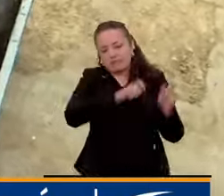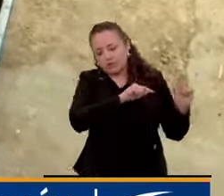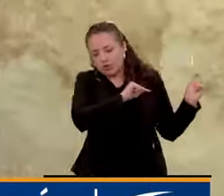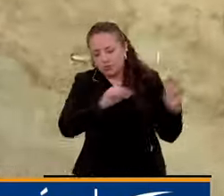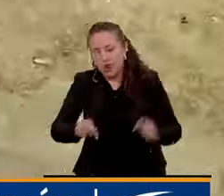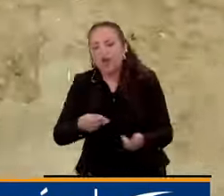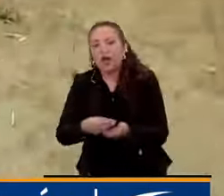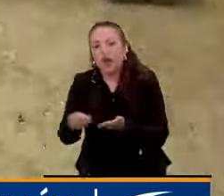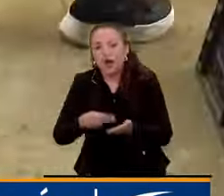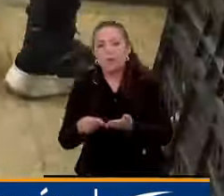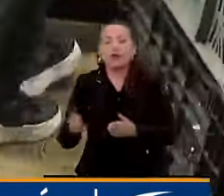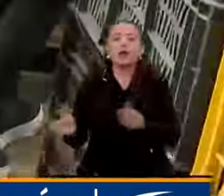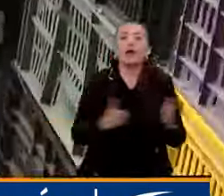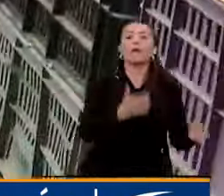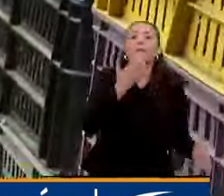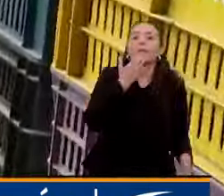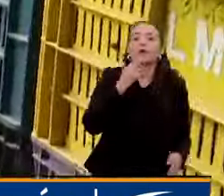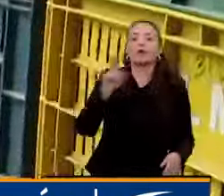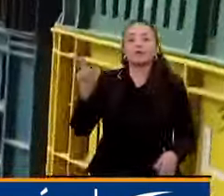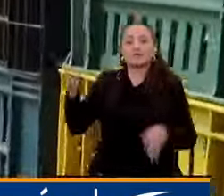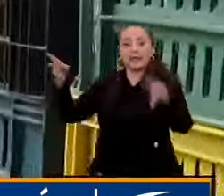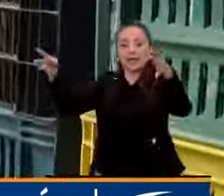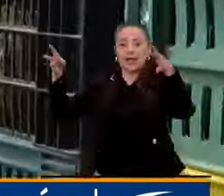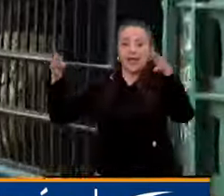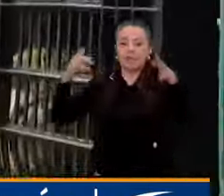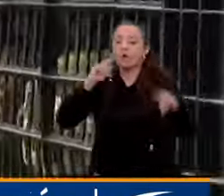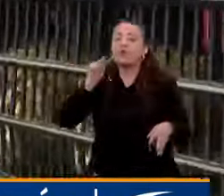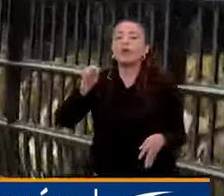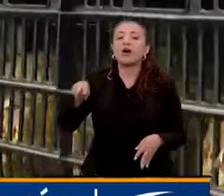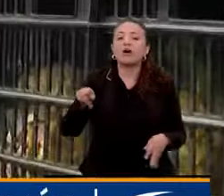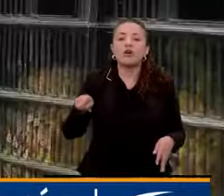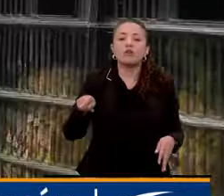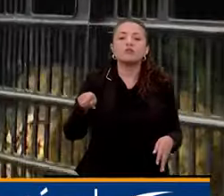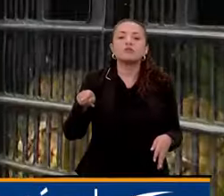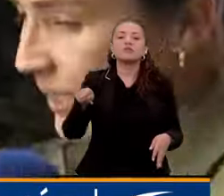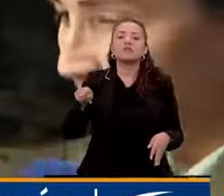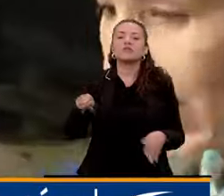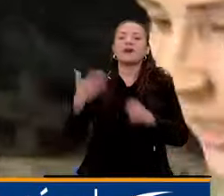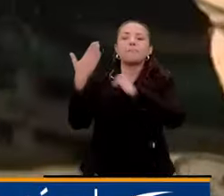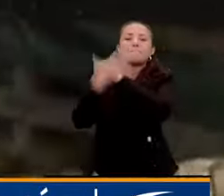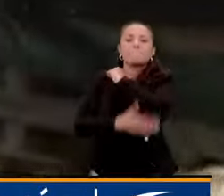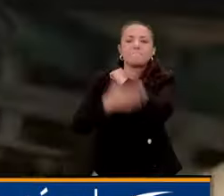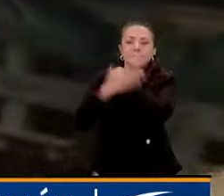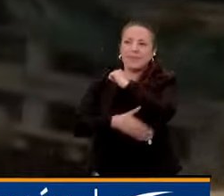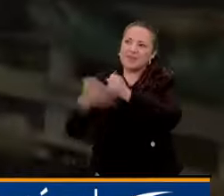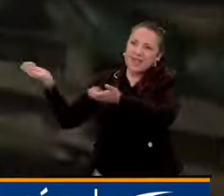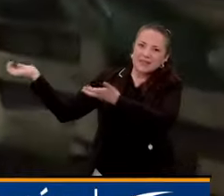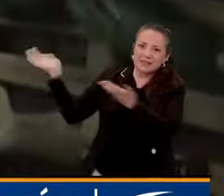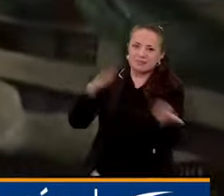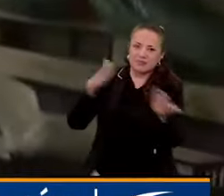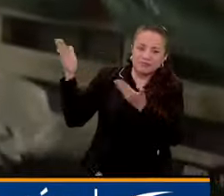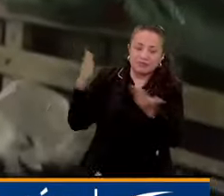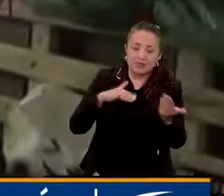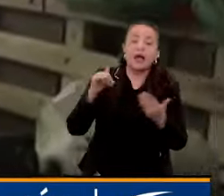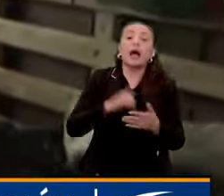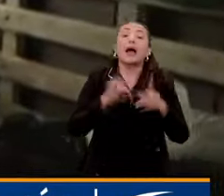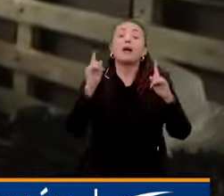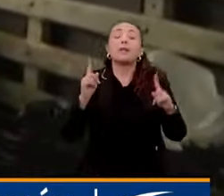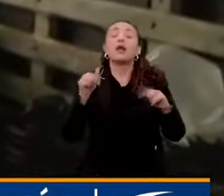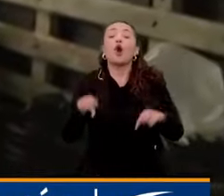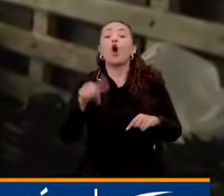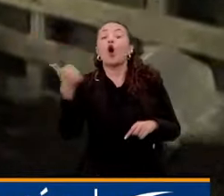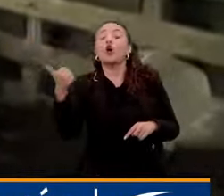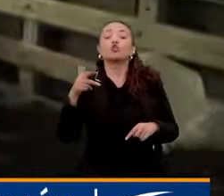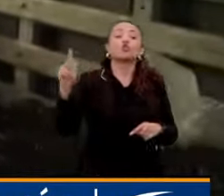comprarlos y por este lado por ejemplo en este camión estamos viendo algunas piñas que están llegando Mientras tanto en las vías del